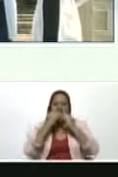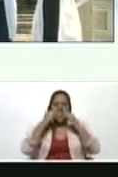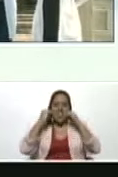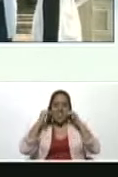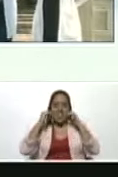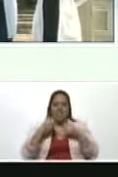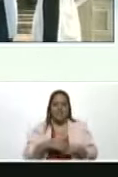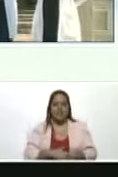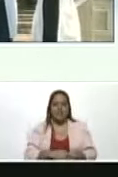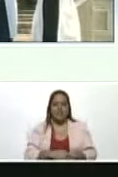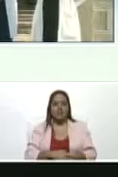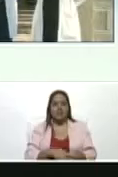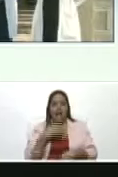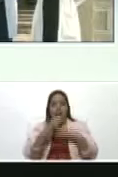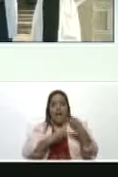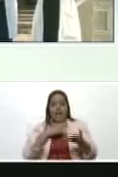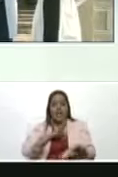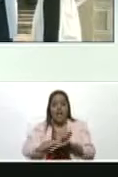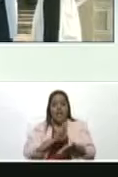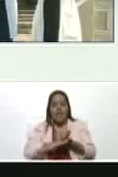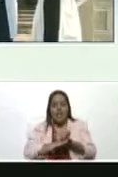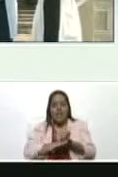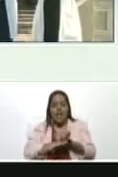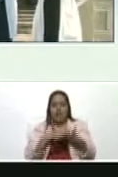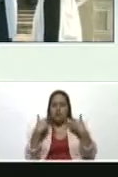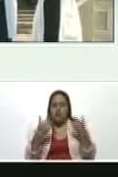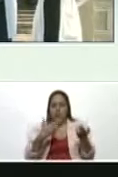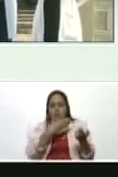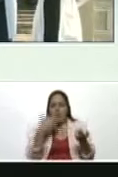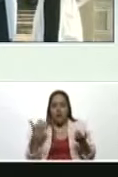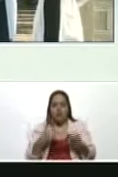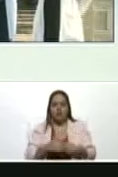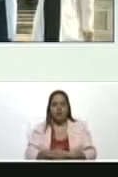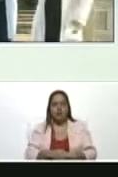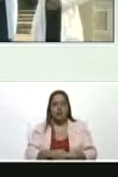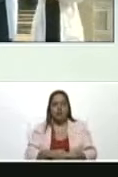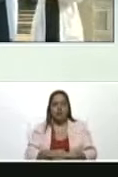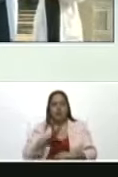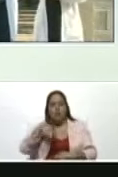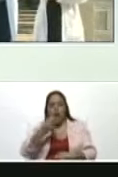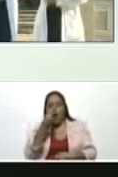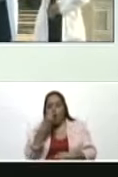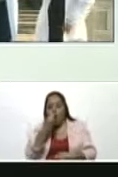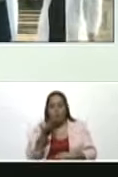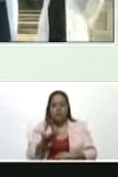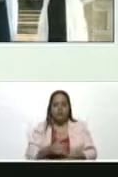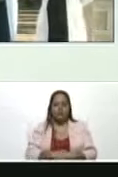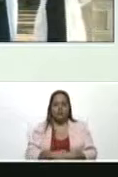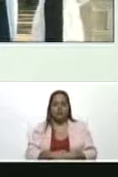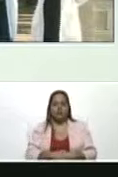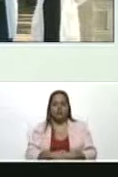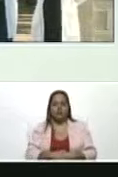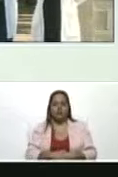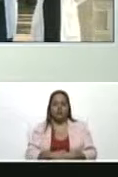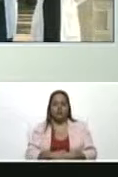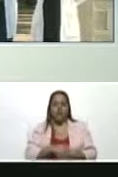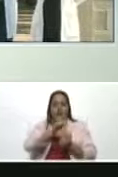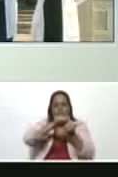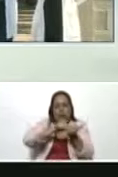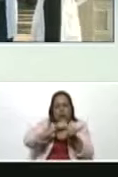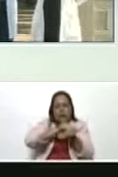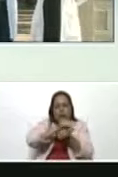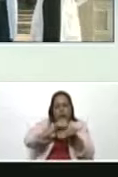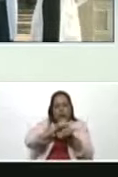para tener una salud, una tranquilidad dental, poder consumir sus alimentos. Yo